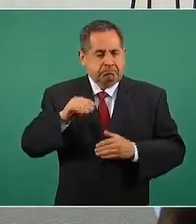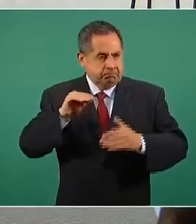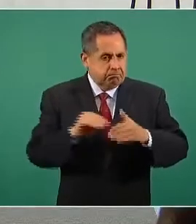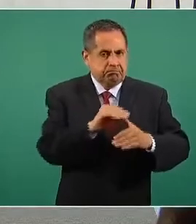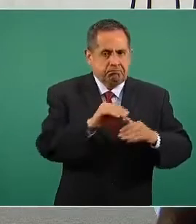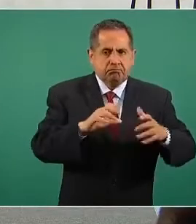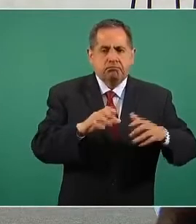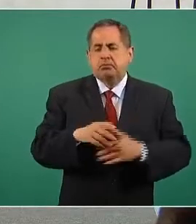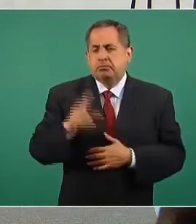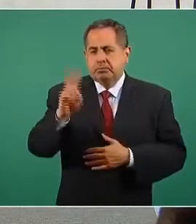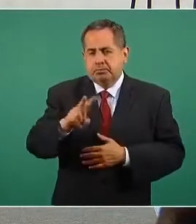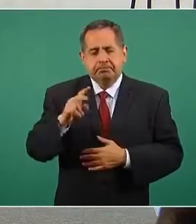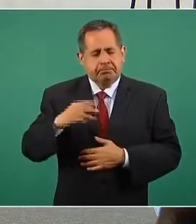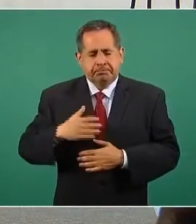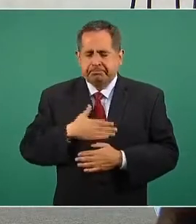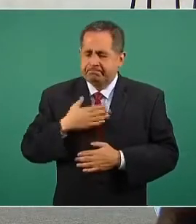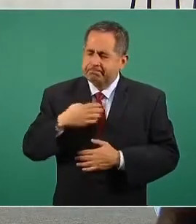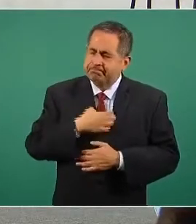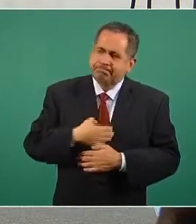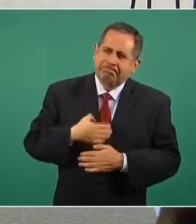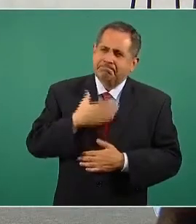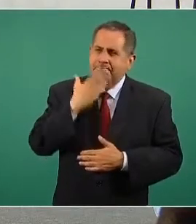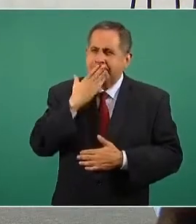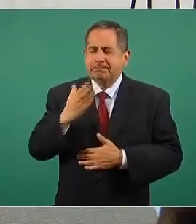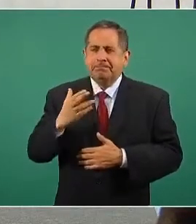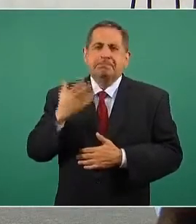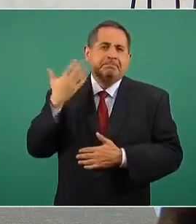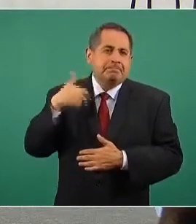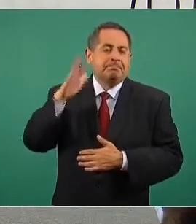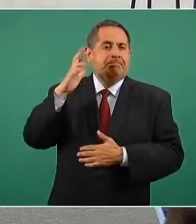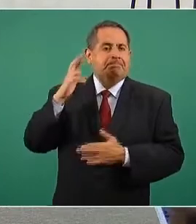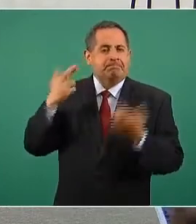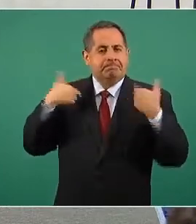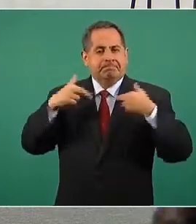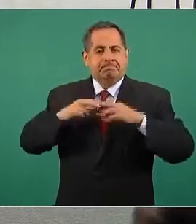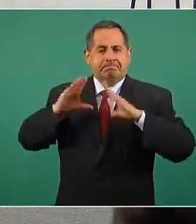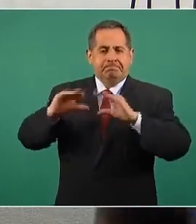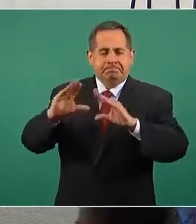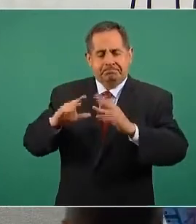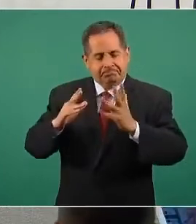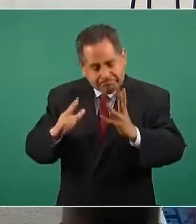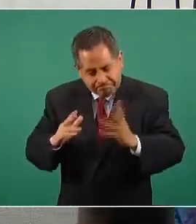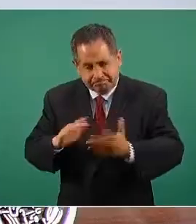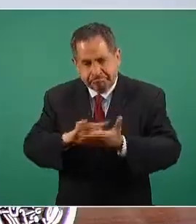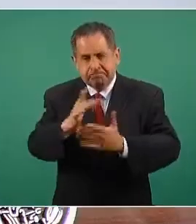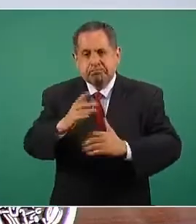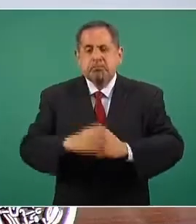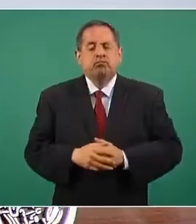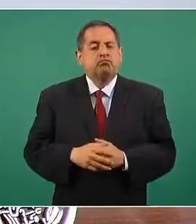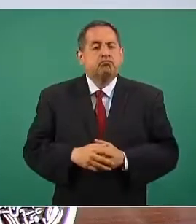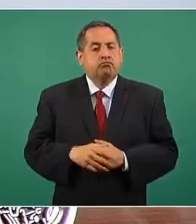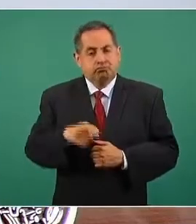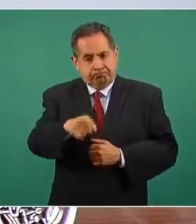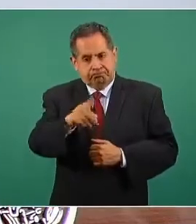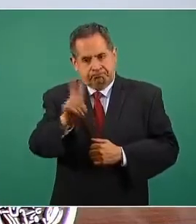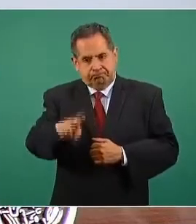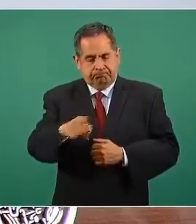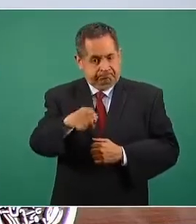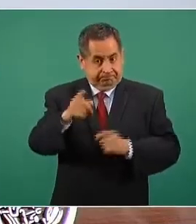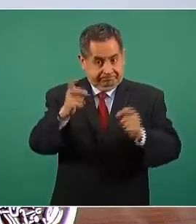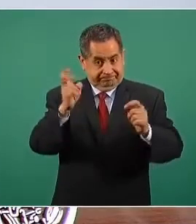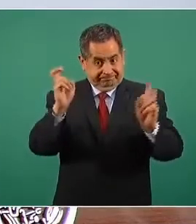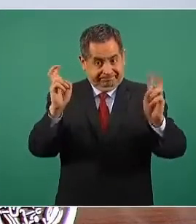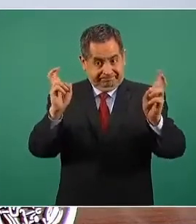pero la verdad es que disfruté enormemente mi etapa de maestra en la facultad. Efectivamente, este es uno de los